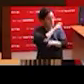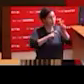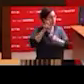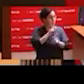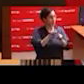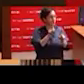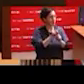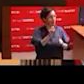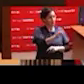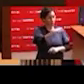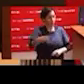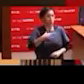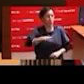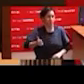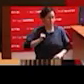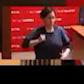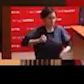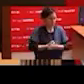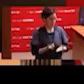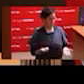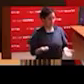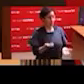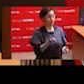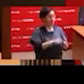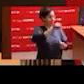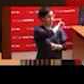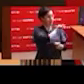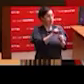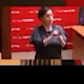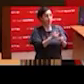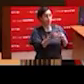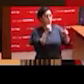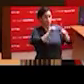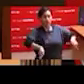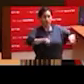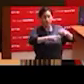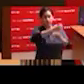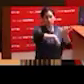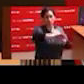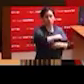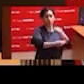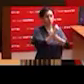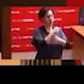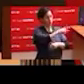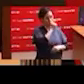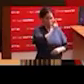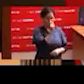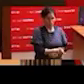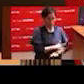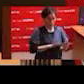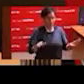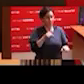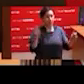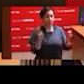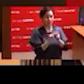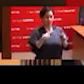resultados rentable no son viables los que han vivido y viven de las subvenciones de acuerdo Eso es todo lo que tenía